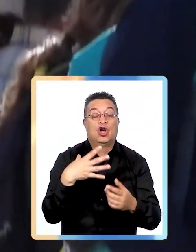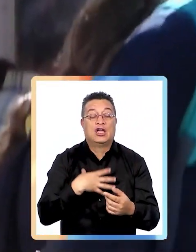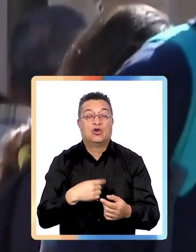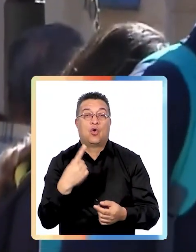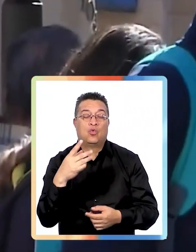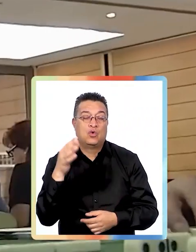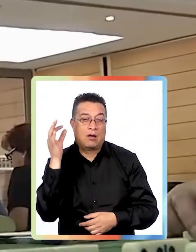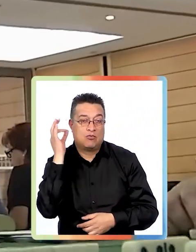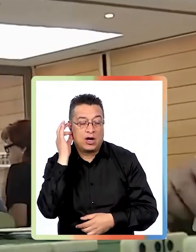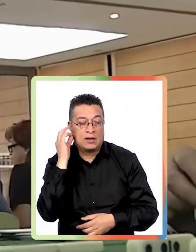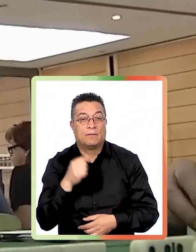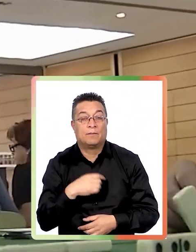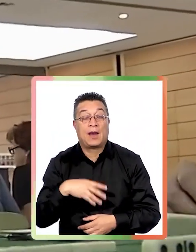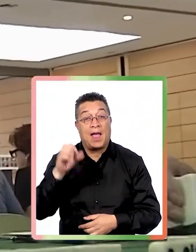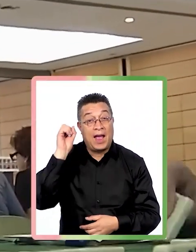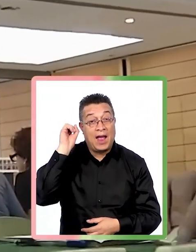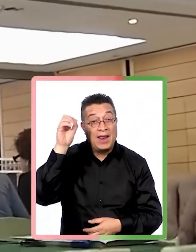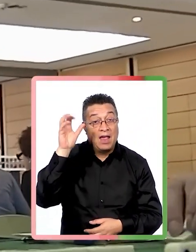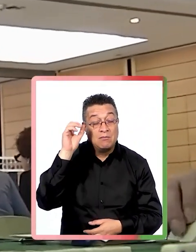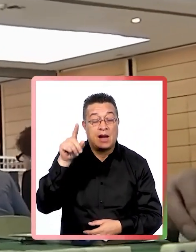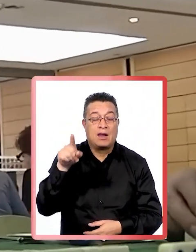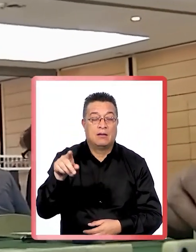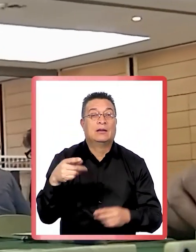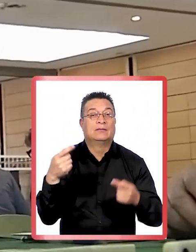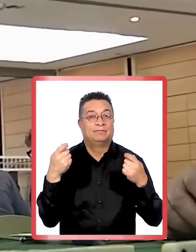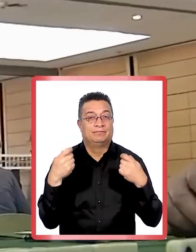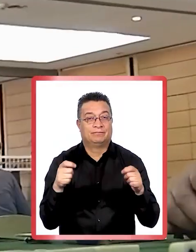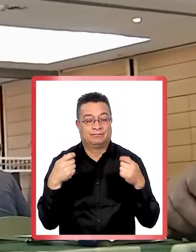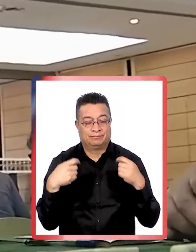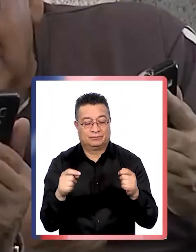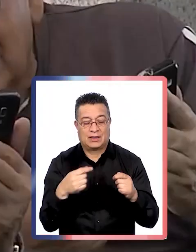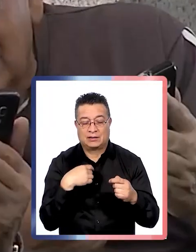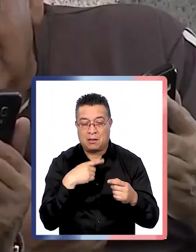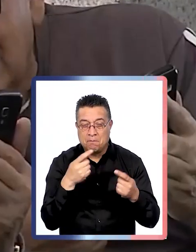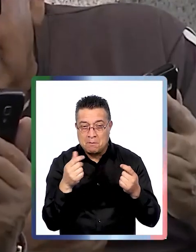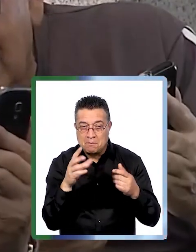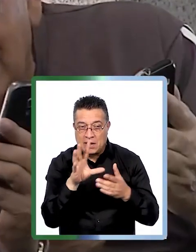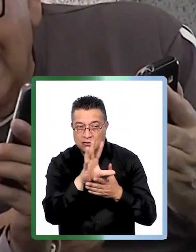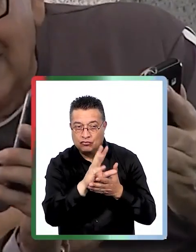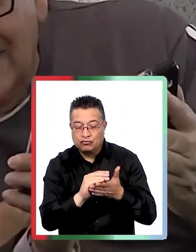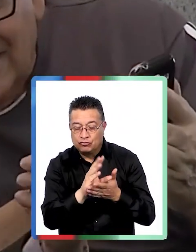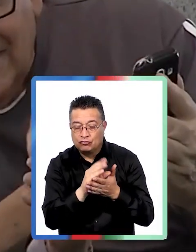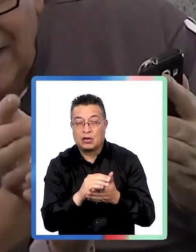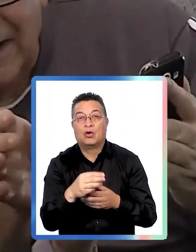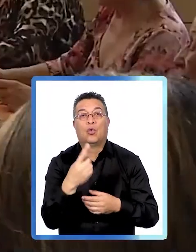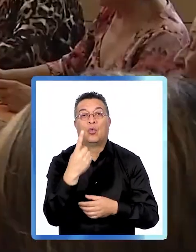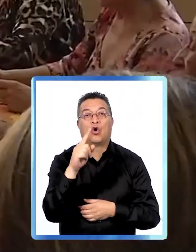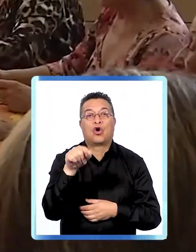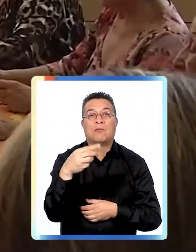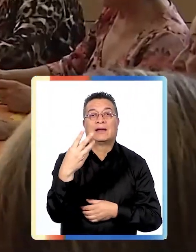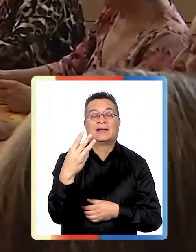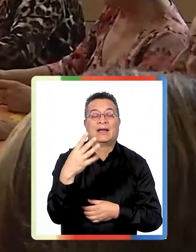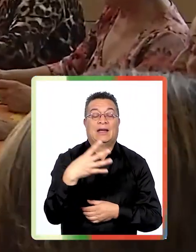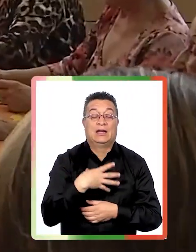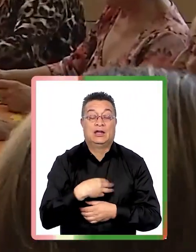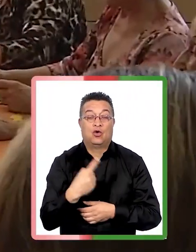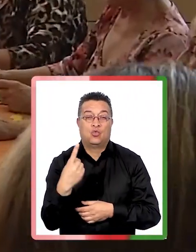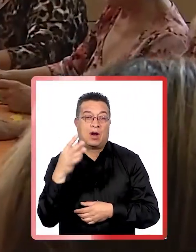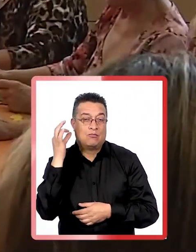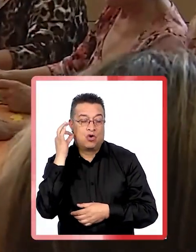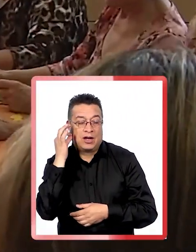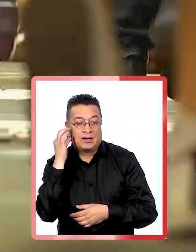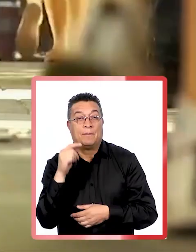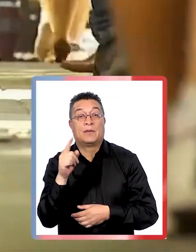por mujer. Alemania está tratando de hacer cosas parecidas y tiene alrededor de 1,3 hijos por mujer.